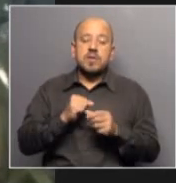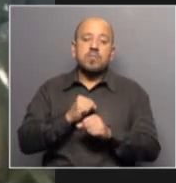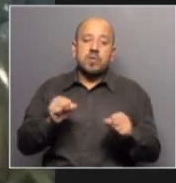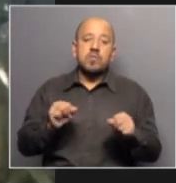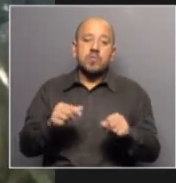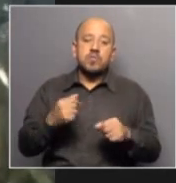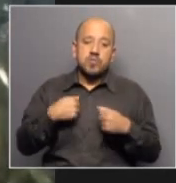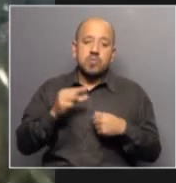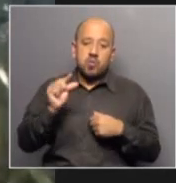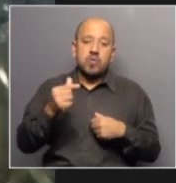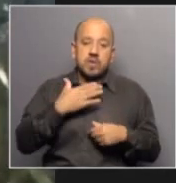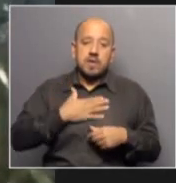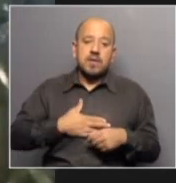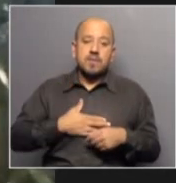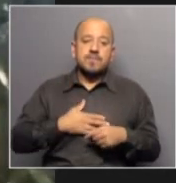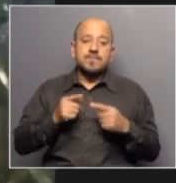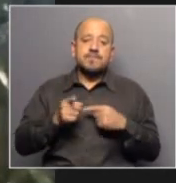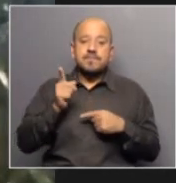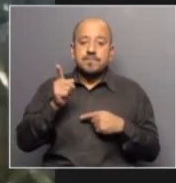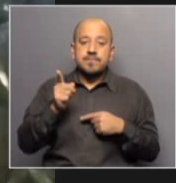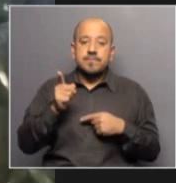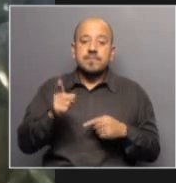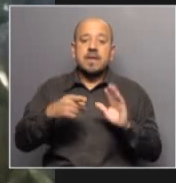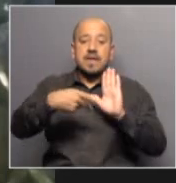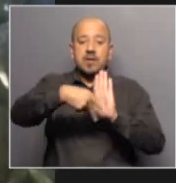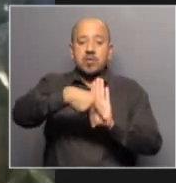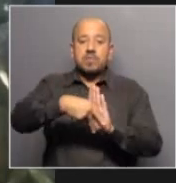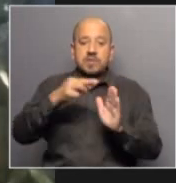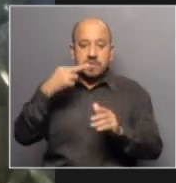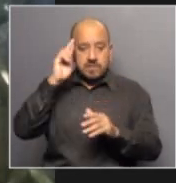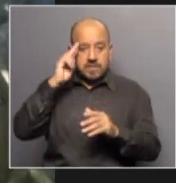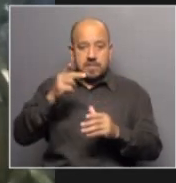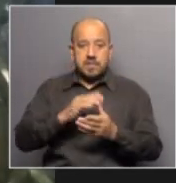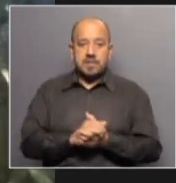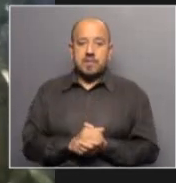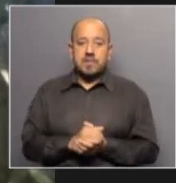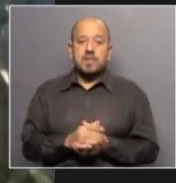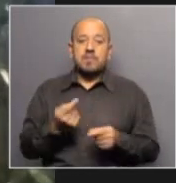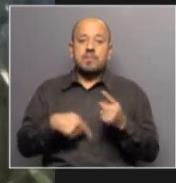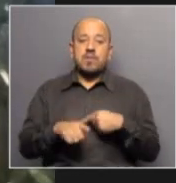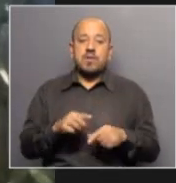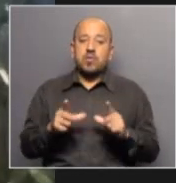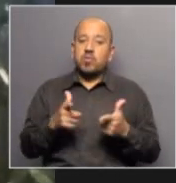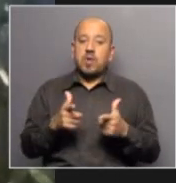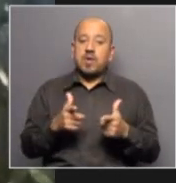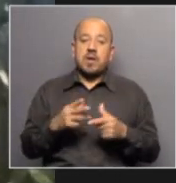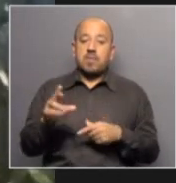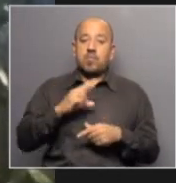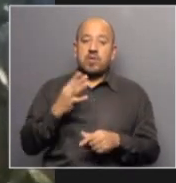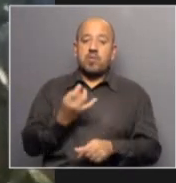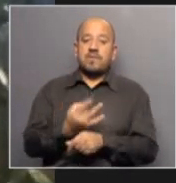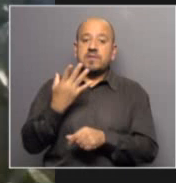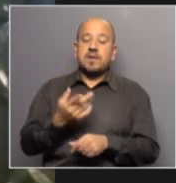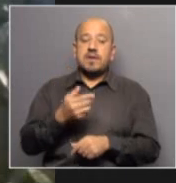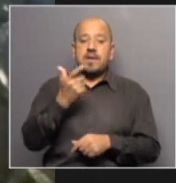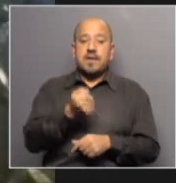tranquilidad con respecto a que por lo menos de parte de él la norma se va a respetar. Sin embargo, no hay respuesta oficial aún de la AGESIC, que